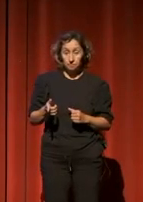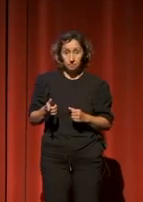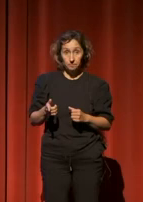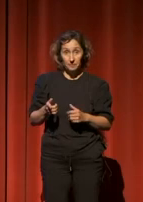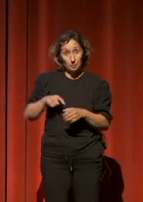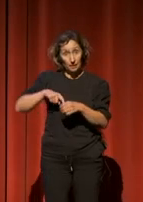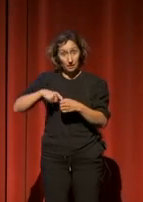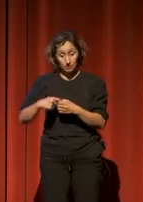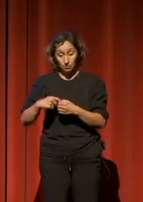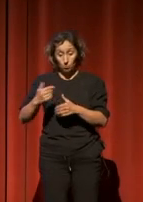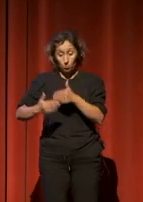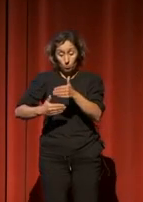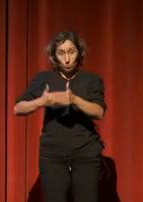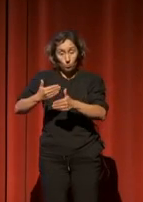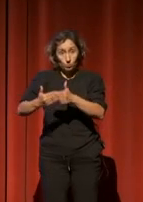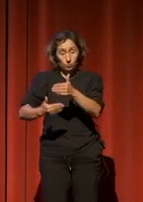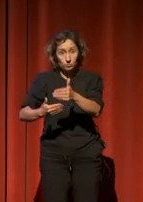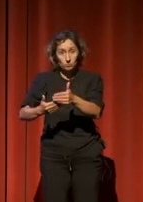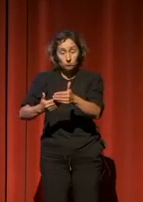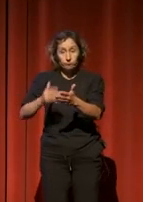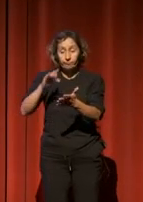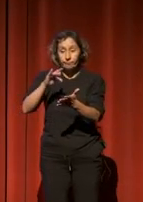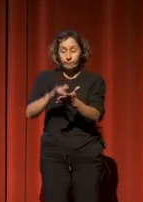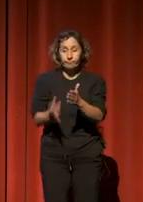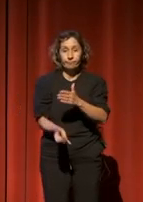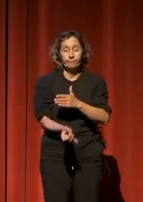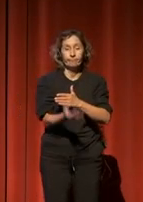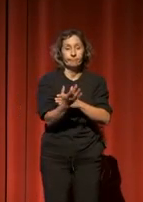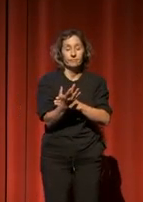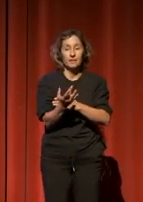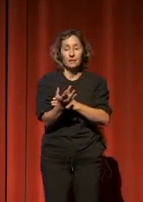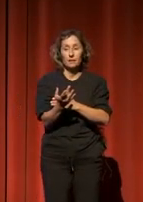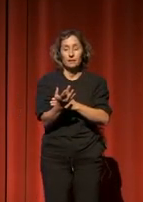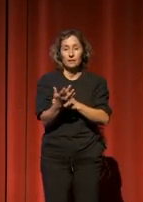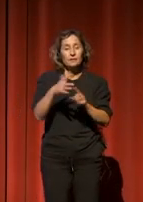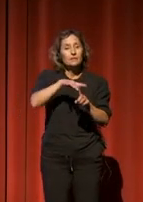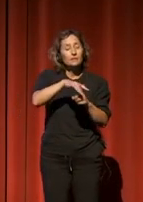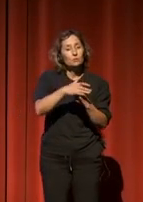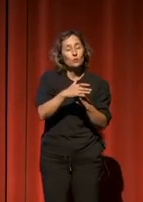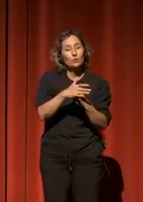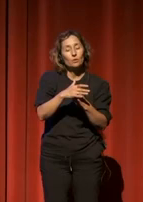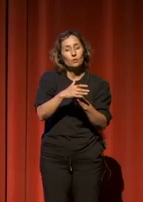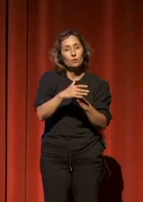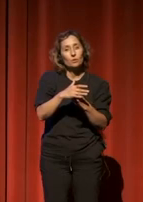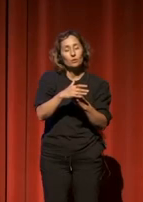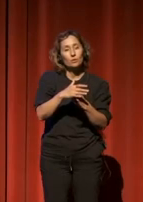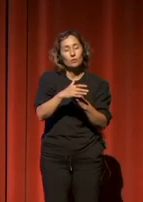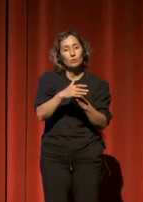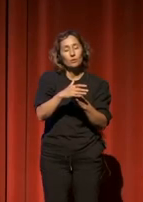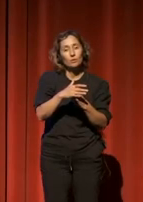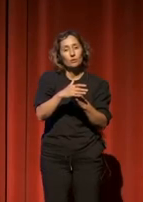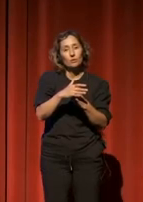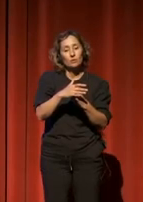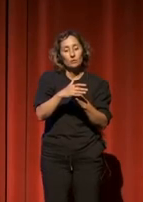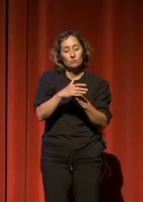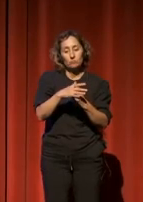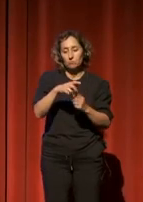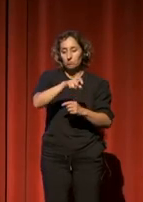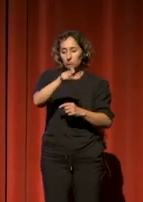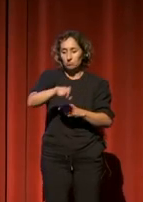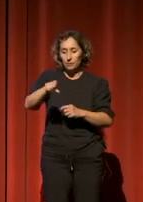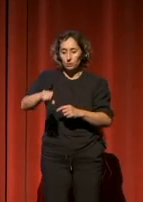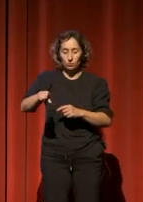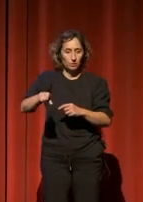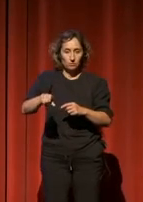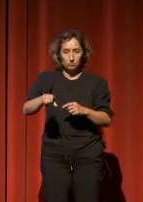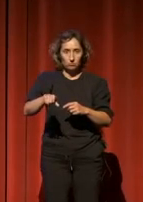eh generan escenarios de eh colaboración o demandan la colaboración de la ciudadanía para